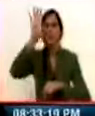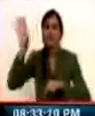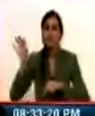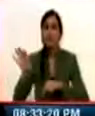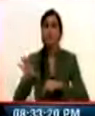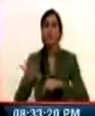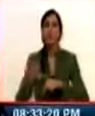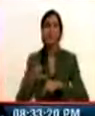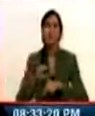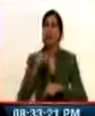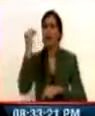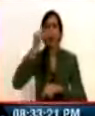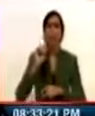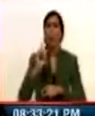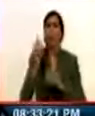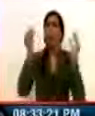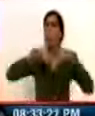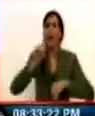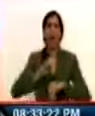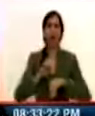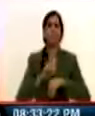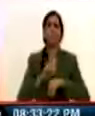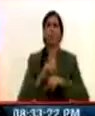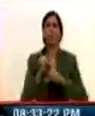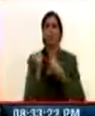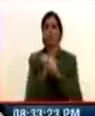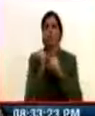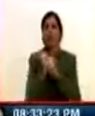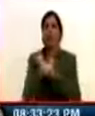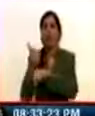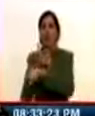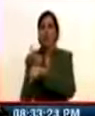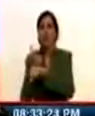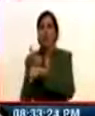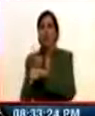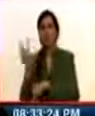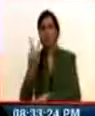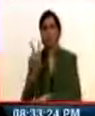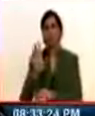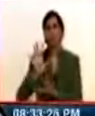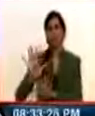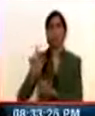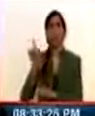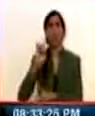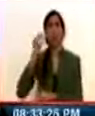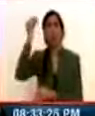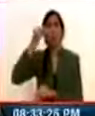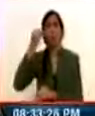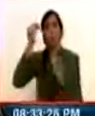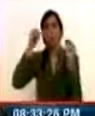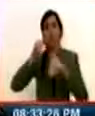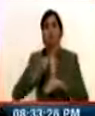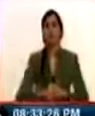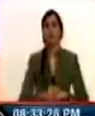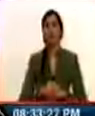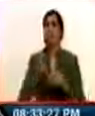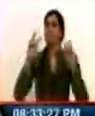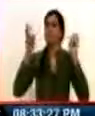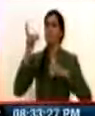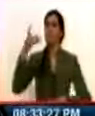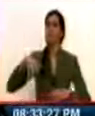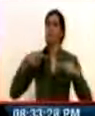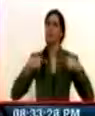forma y criticando las políticas del gobierno venezolano? ¿Qué opinión le merece? Mira, el tema de los derechos humanos